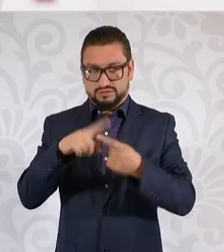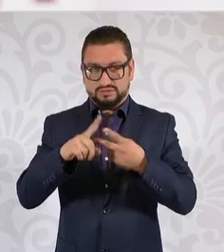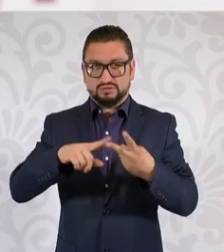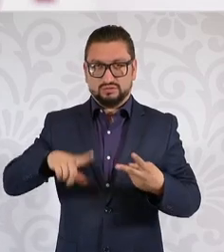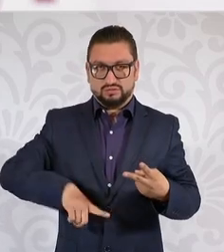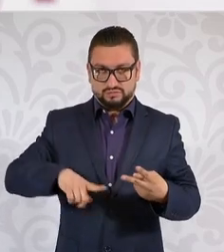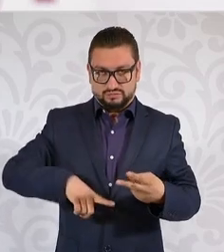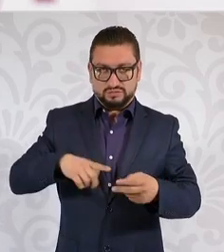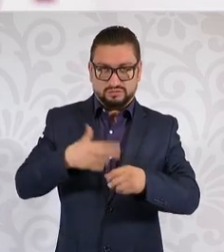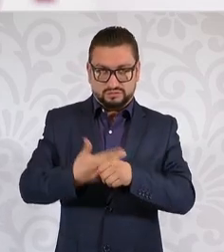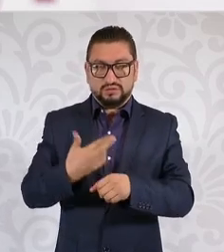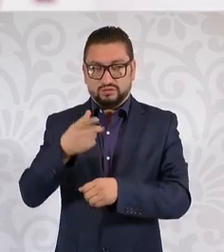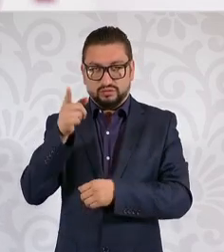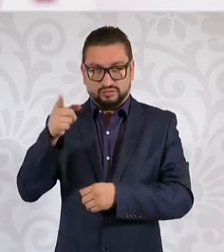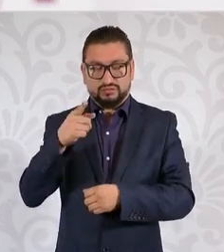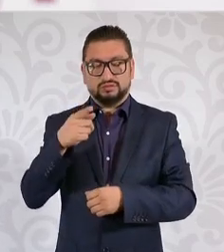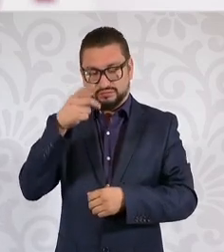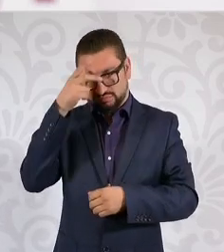Hidalgo,